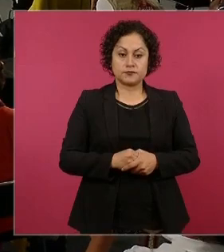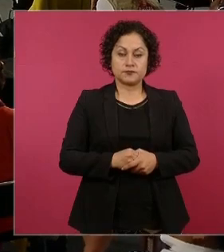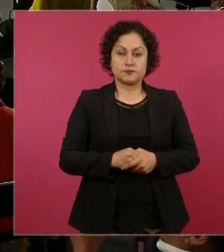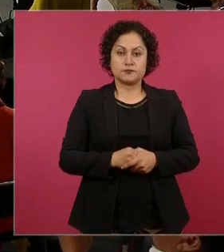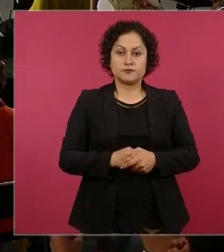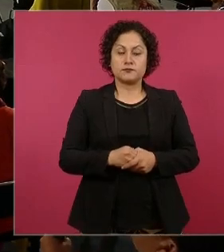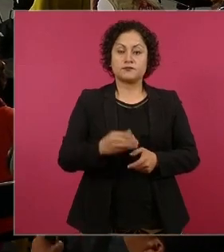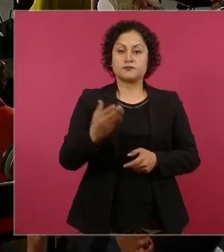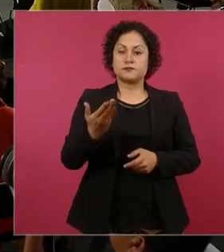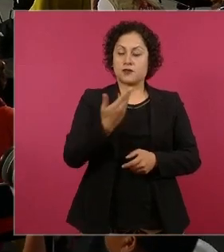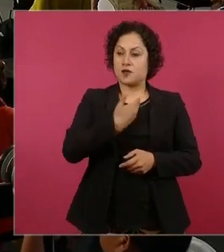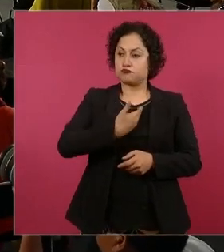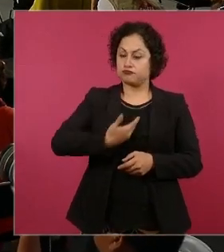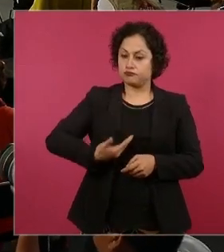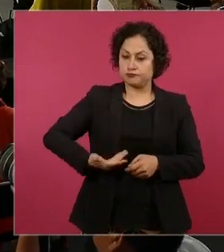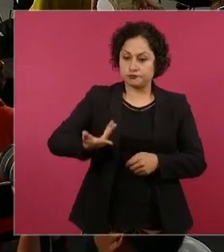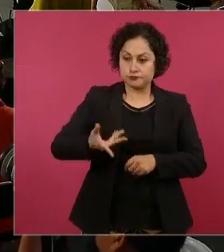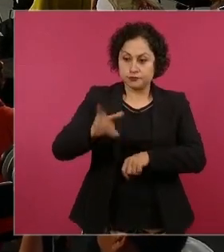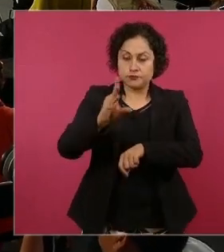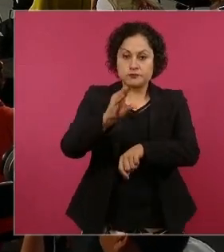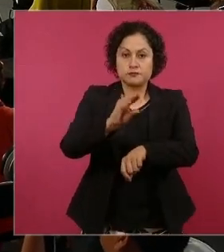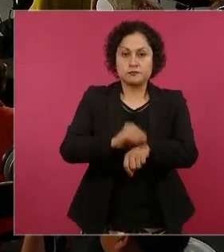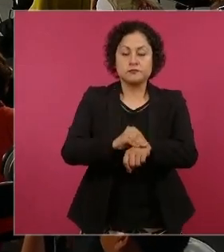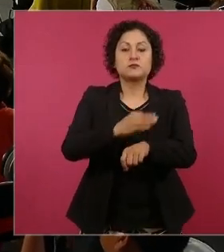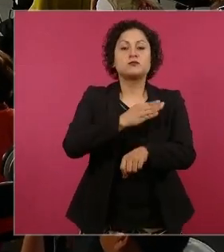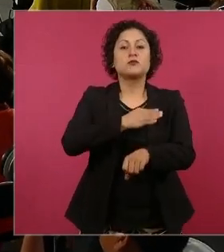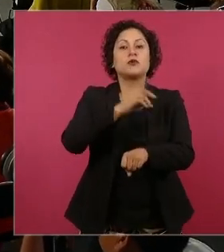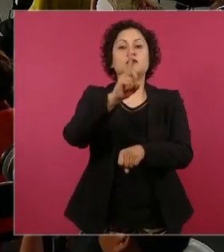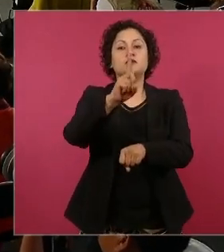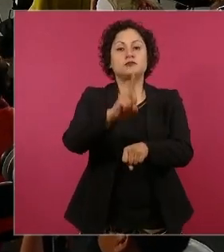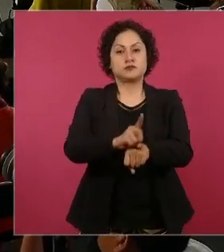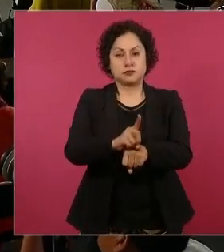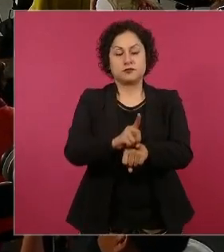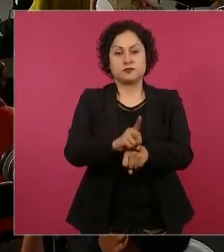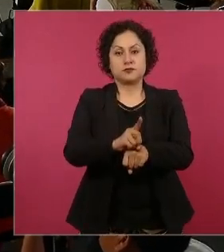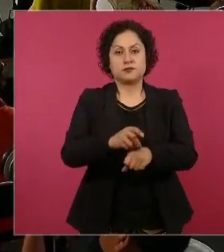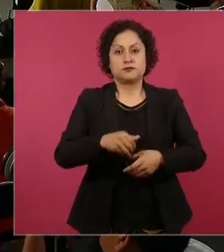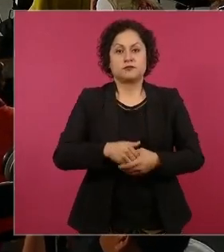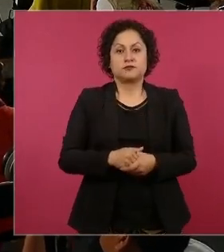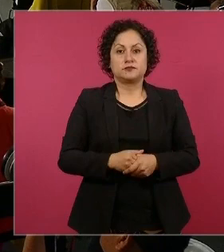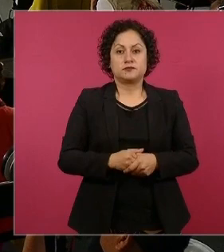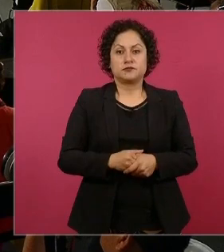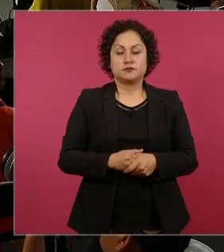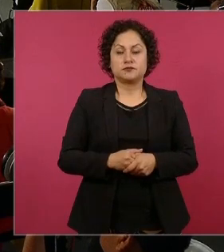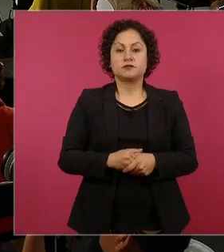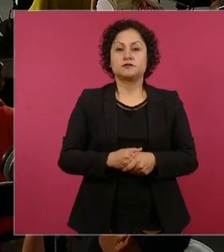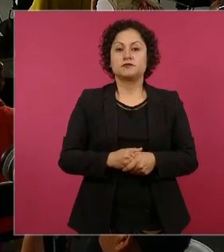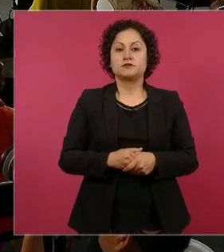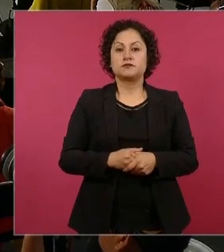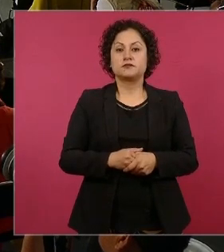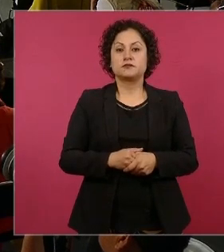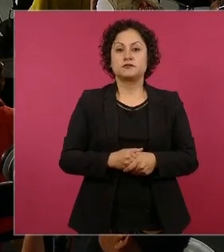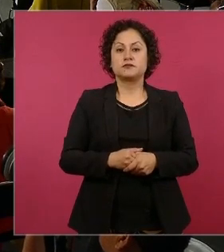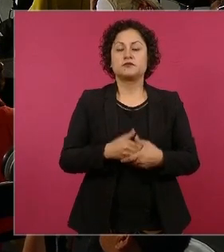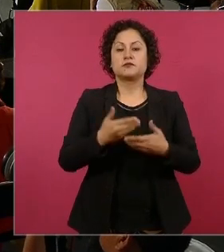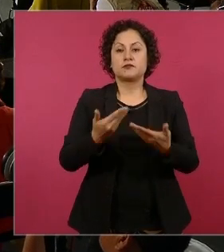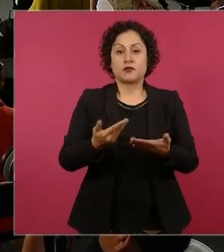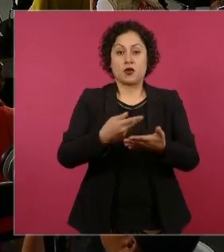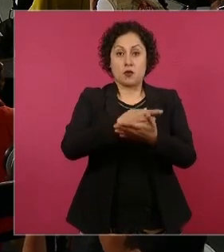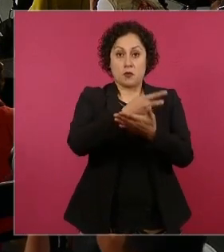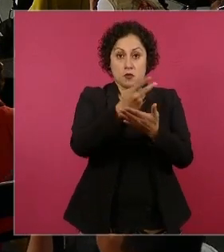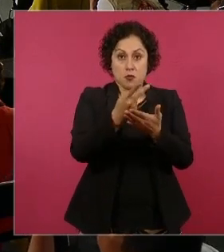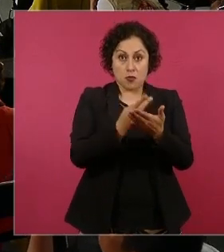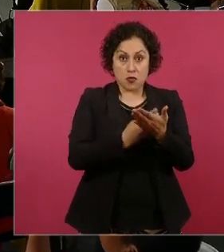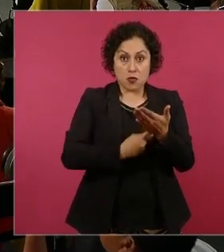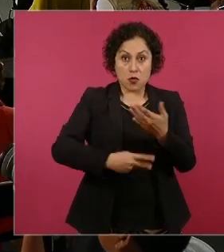Con su permiso, señor presidente, muy buenos días. Vamos a ver el avance del programa Cero Impunidad